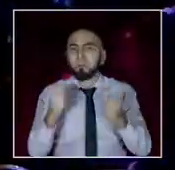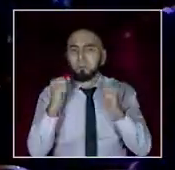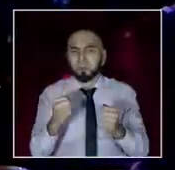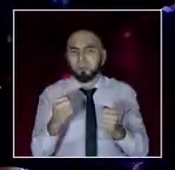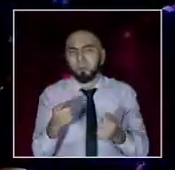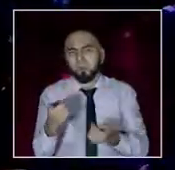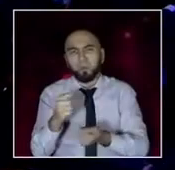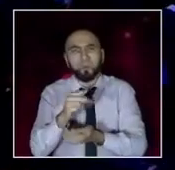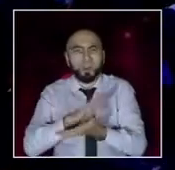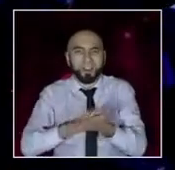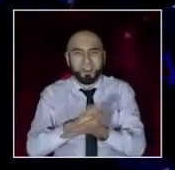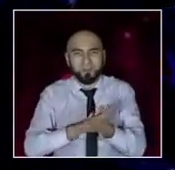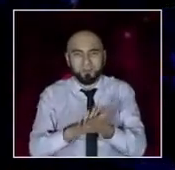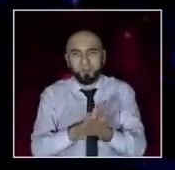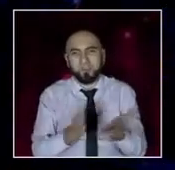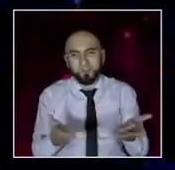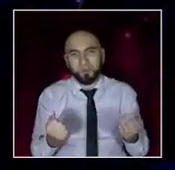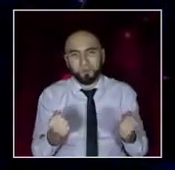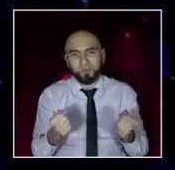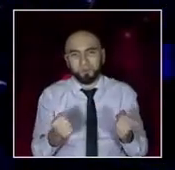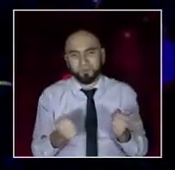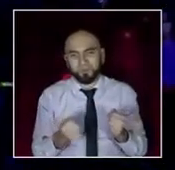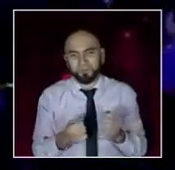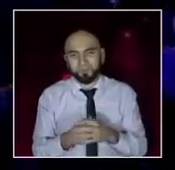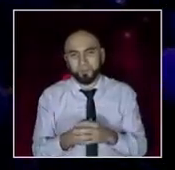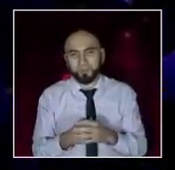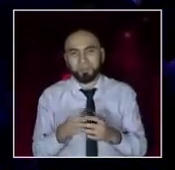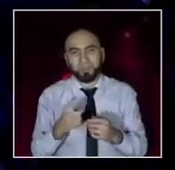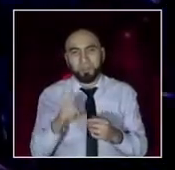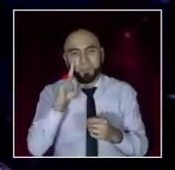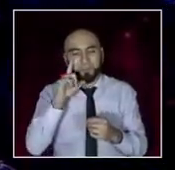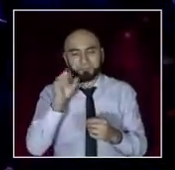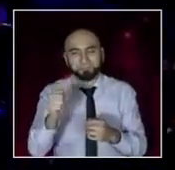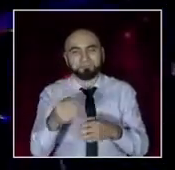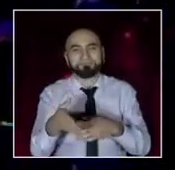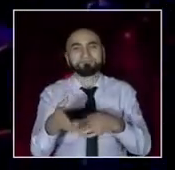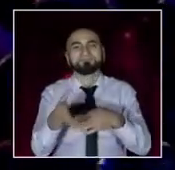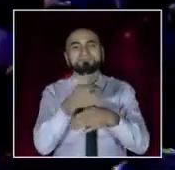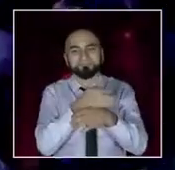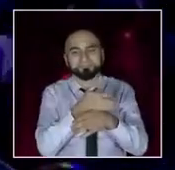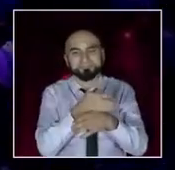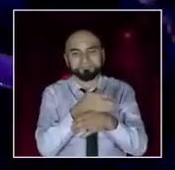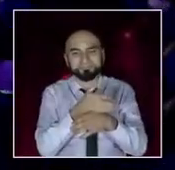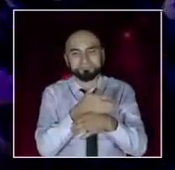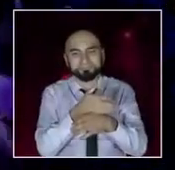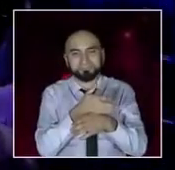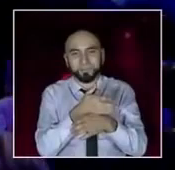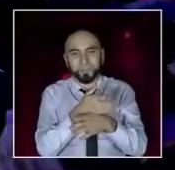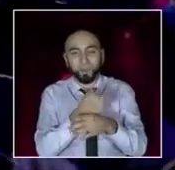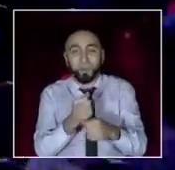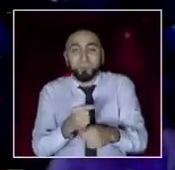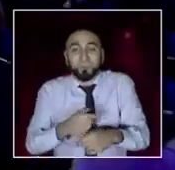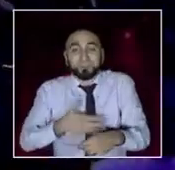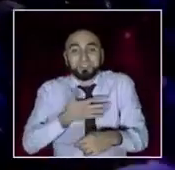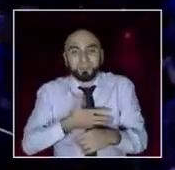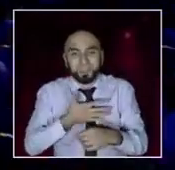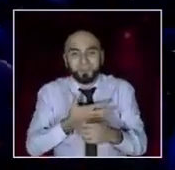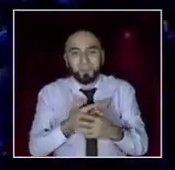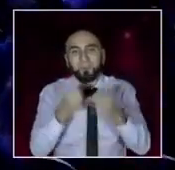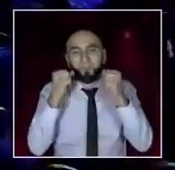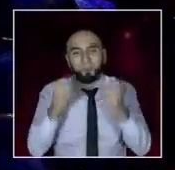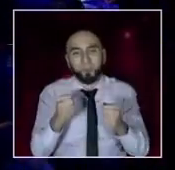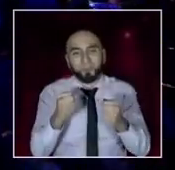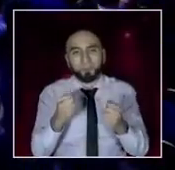modelo de predicciones predictivas, pero perceptivas, que pueden